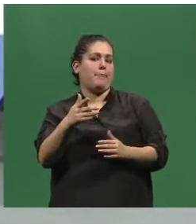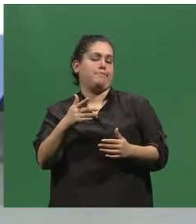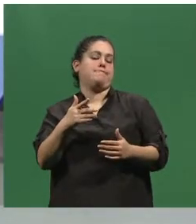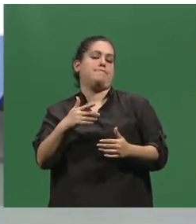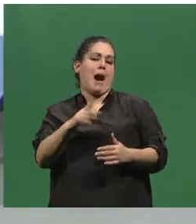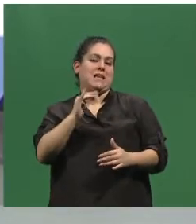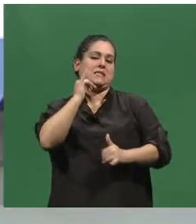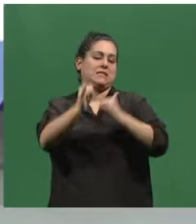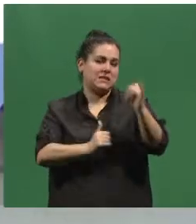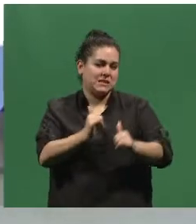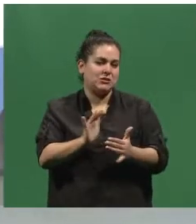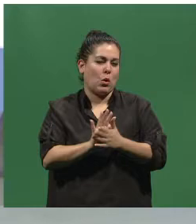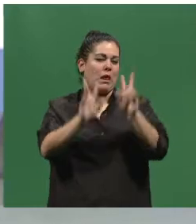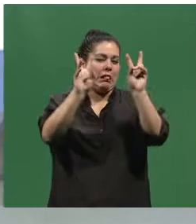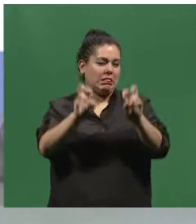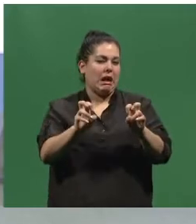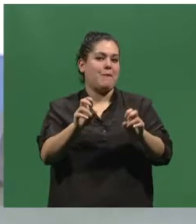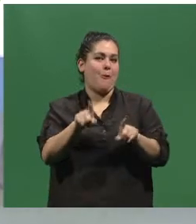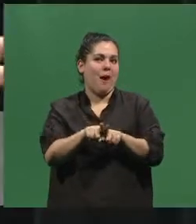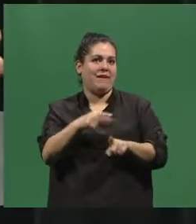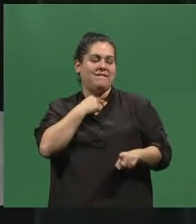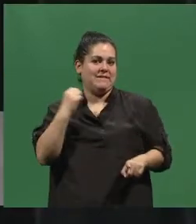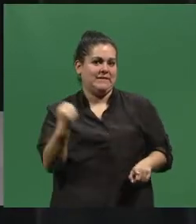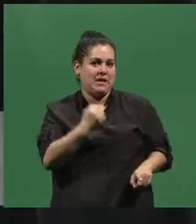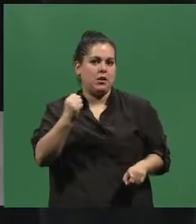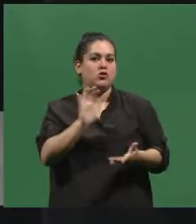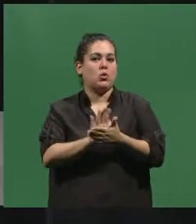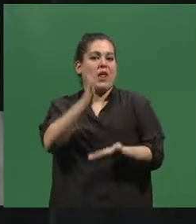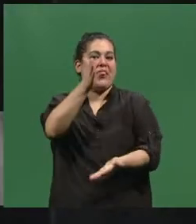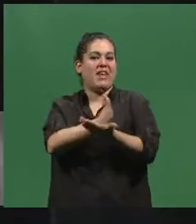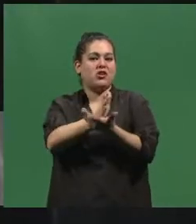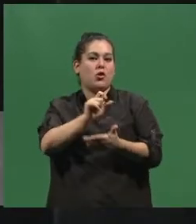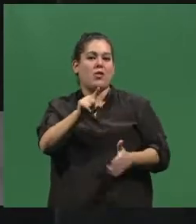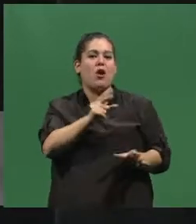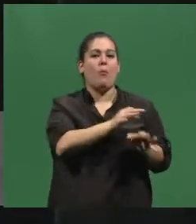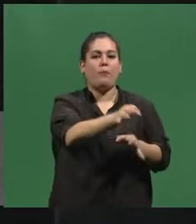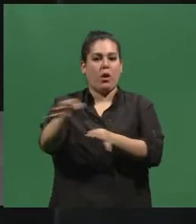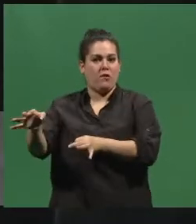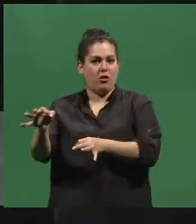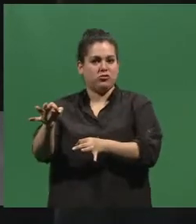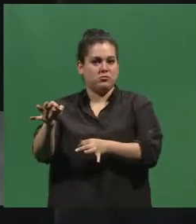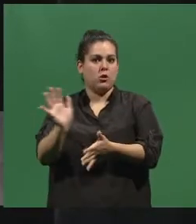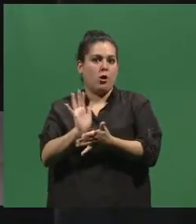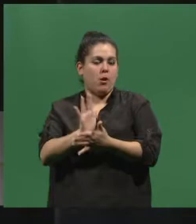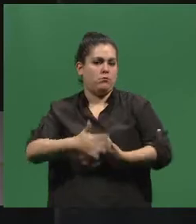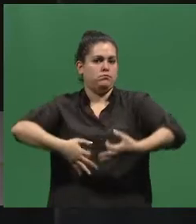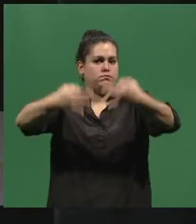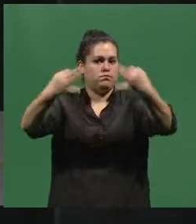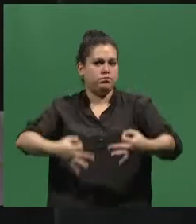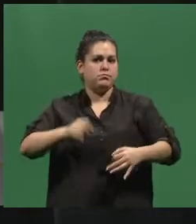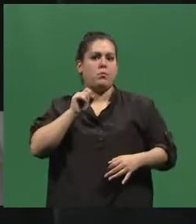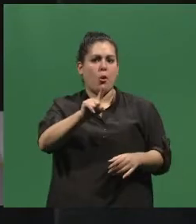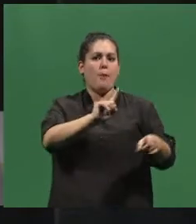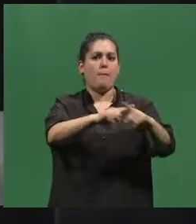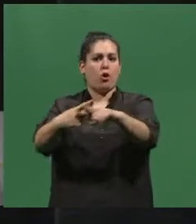mucho más amplio y mucho más ambicioso, digamos, que tiene que ver con el derecho de los pueblos a poder, digamos, establecer sus